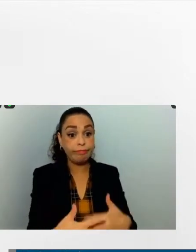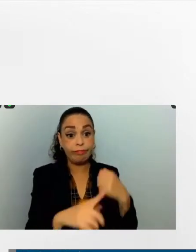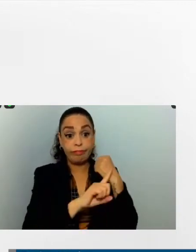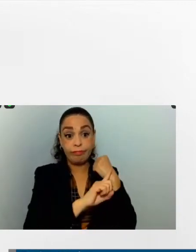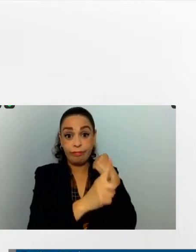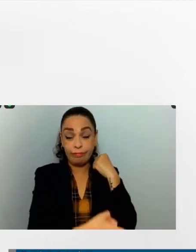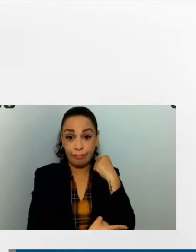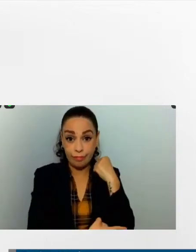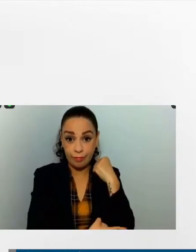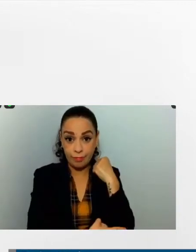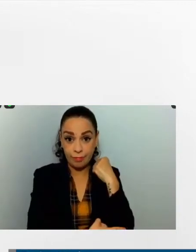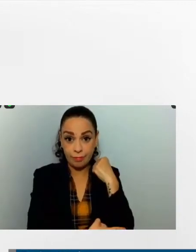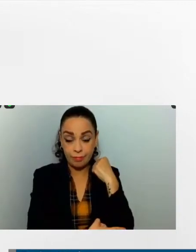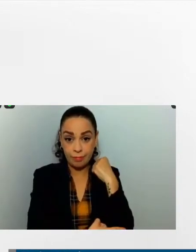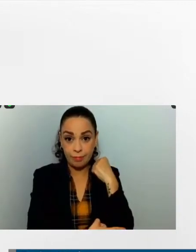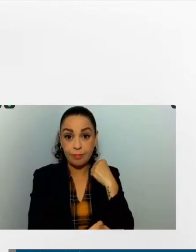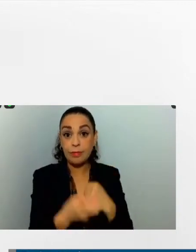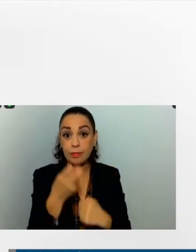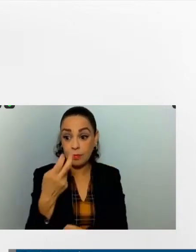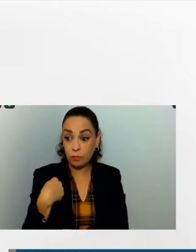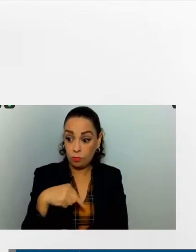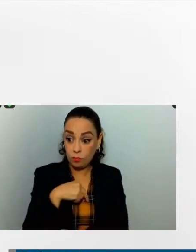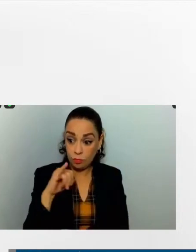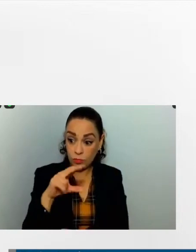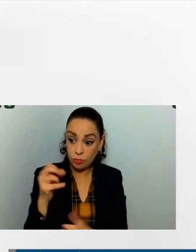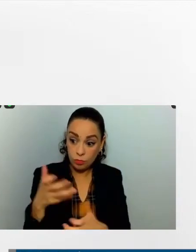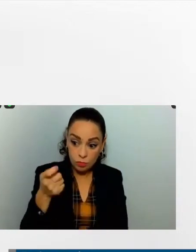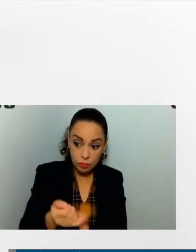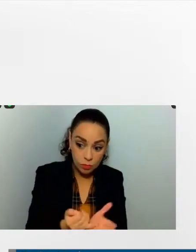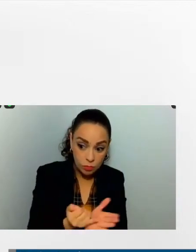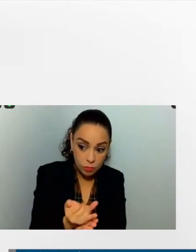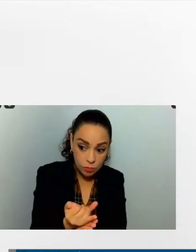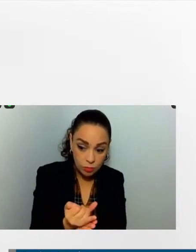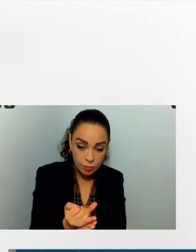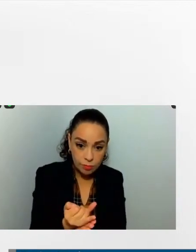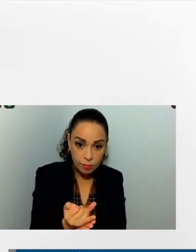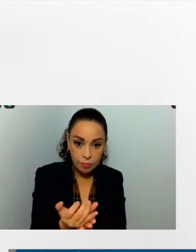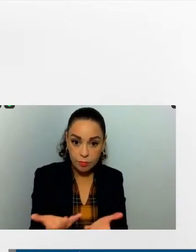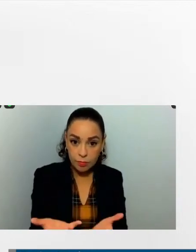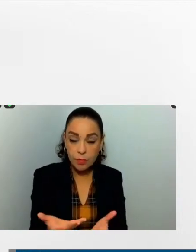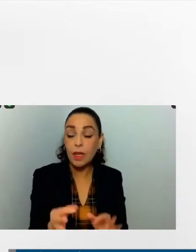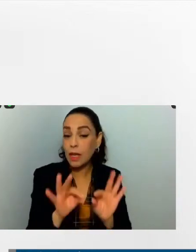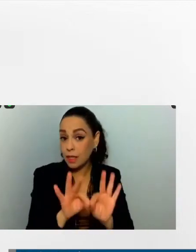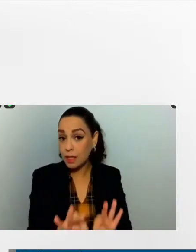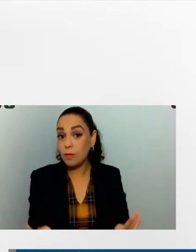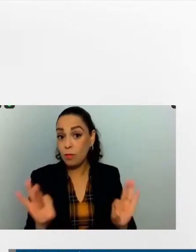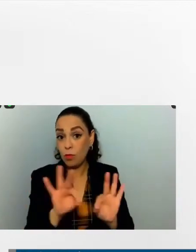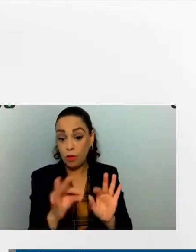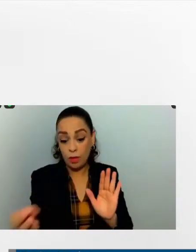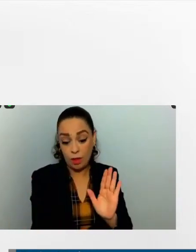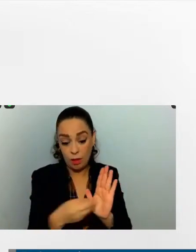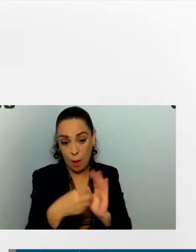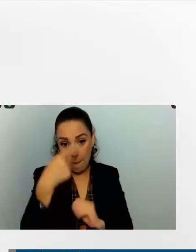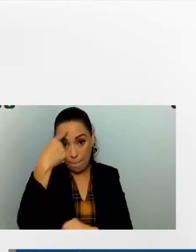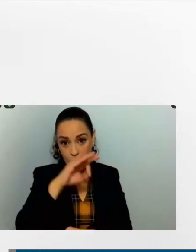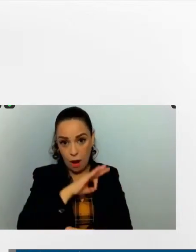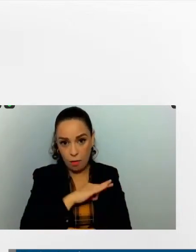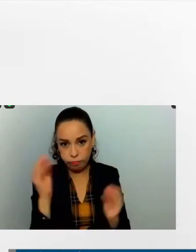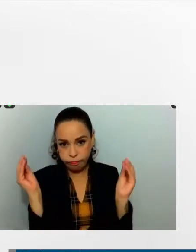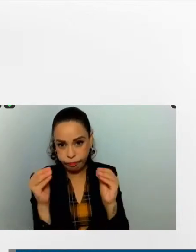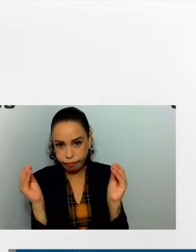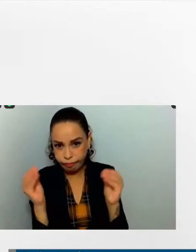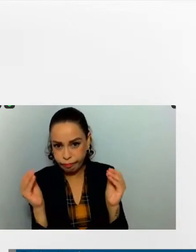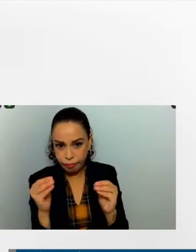resolvamos. El hecho de que nos lo plantee o no como parte de la litis es importante, El cuaderno lo